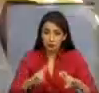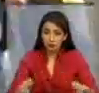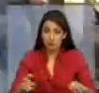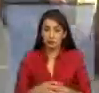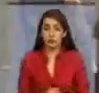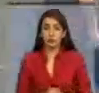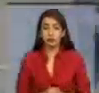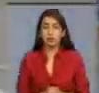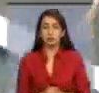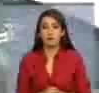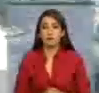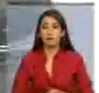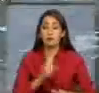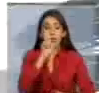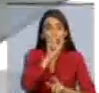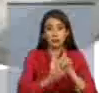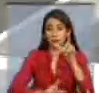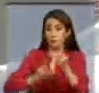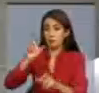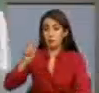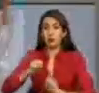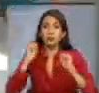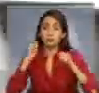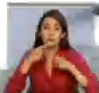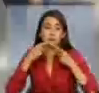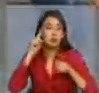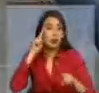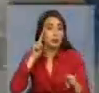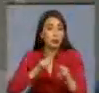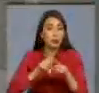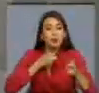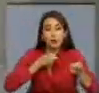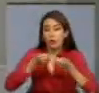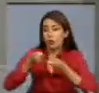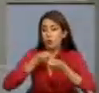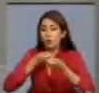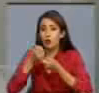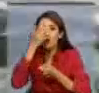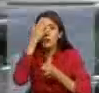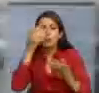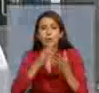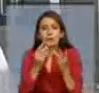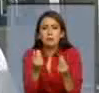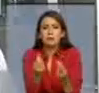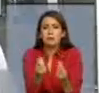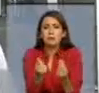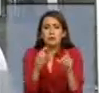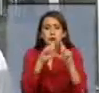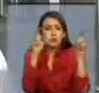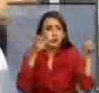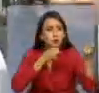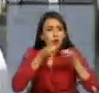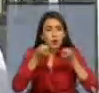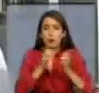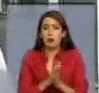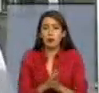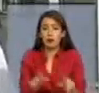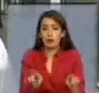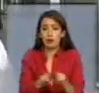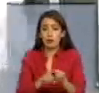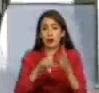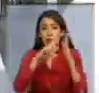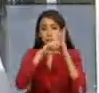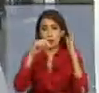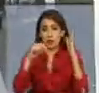La reacción ciudadana es de exigir mayor control a quienes mueven grandes cantidades de dinero. También hay sanciones, ¿no?, por parte del SRI